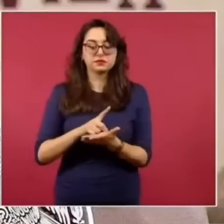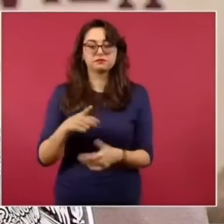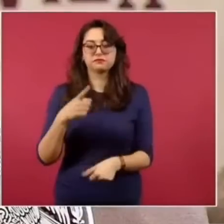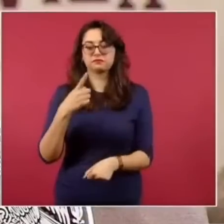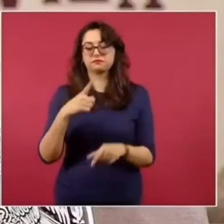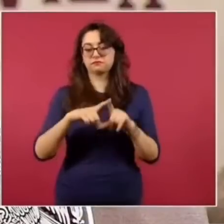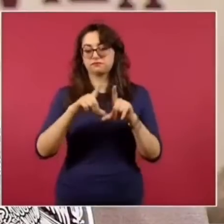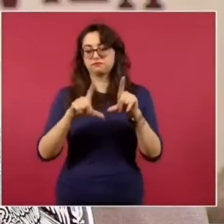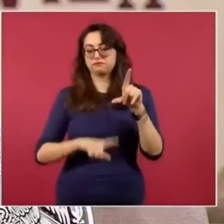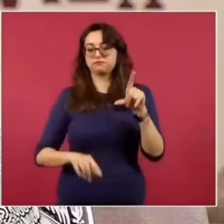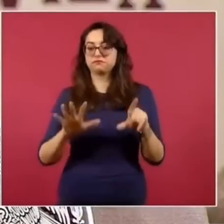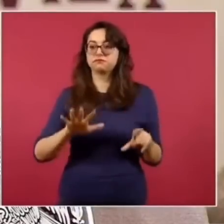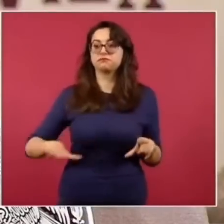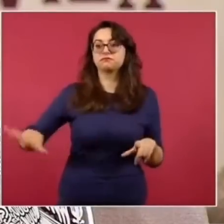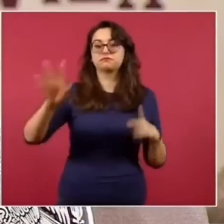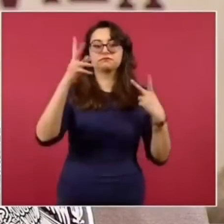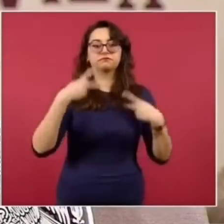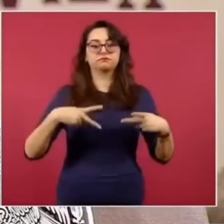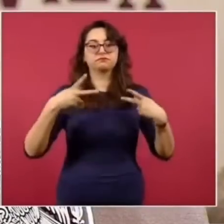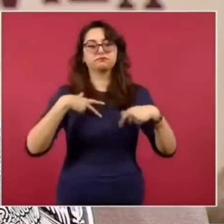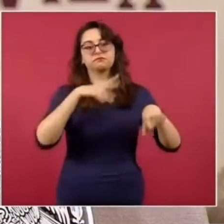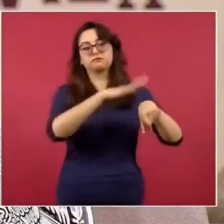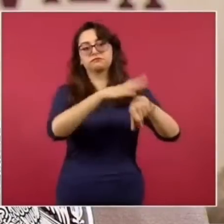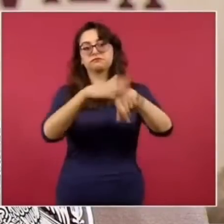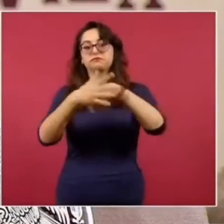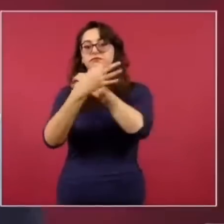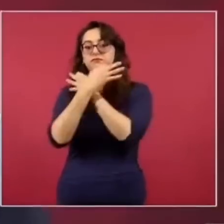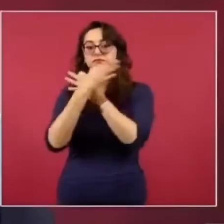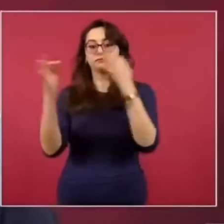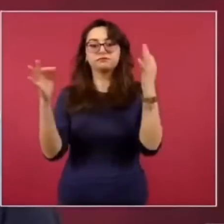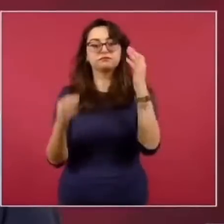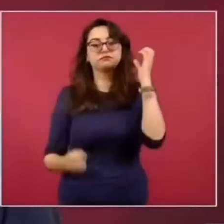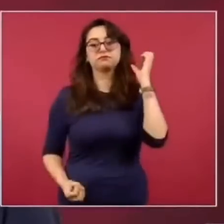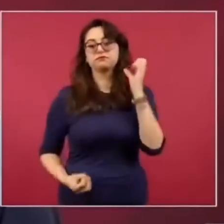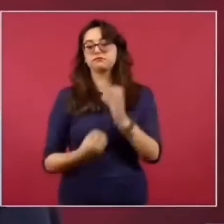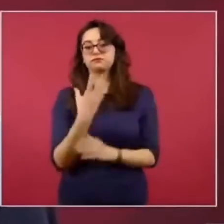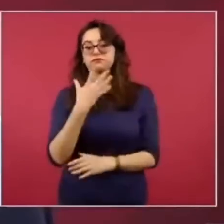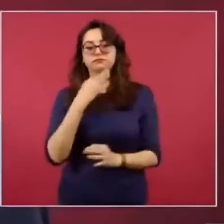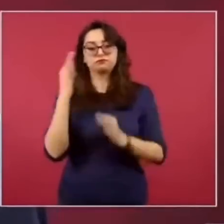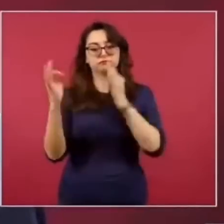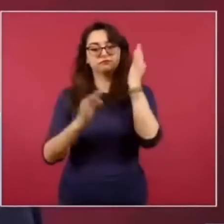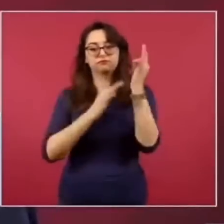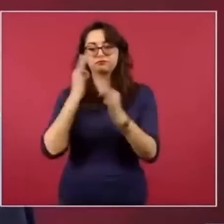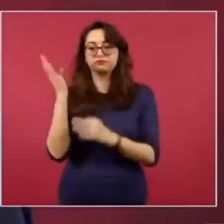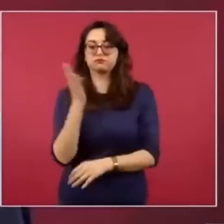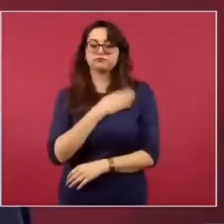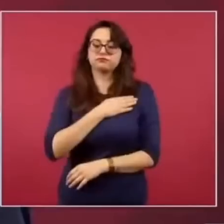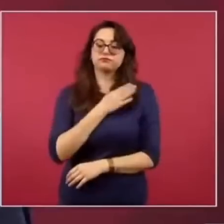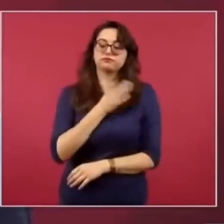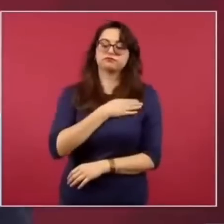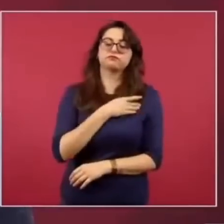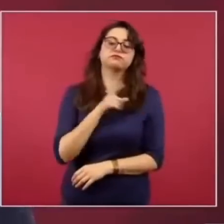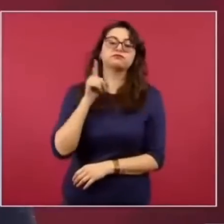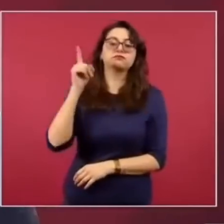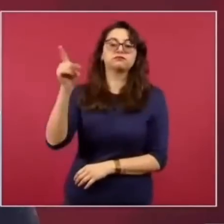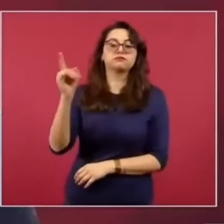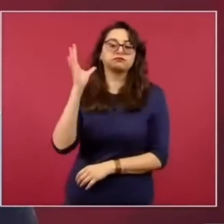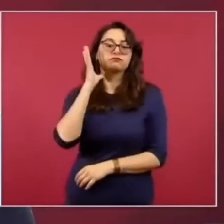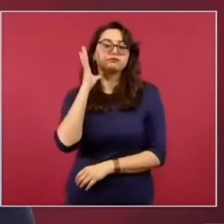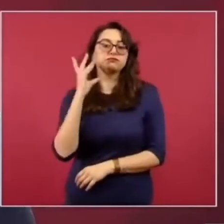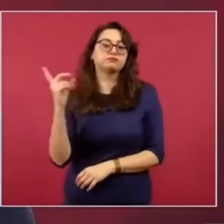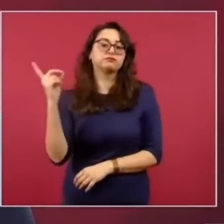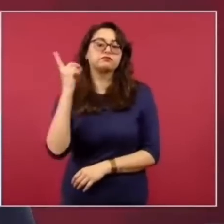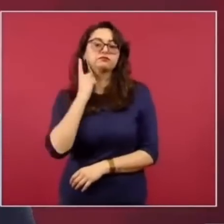población mexicana. Ayer por la noche, en avanzada hora, el Congreso de la Unión, específicamente la Cámara de Diputados,